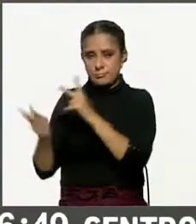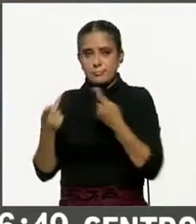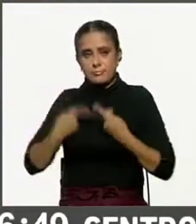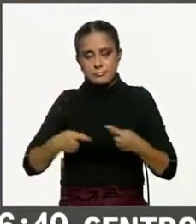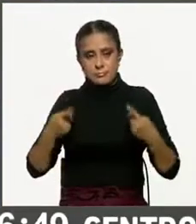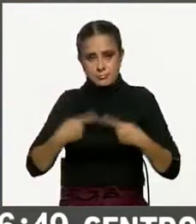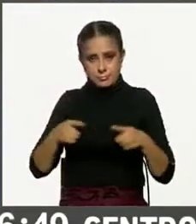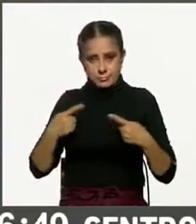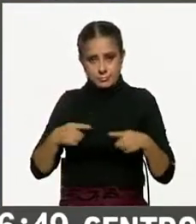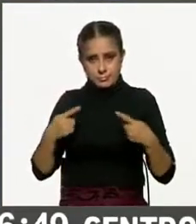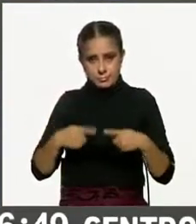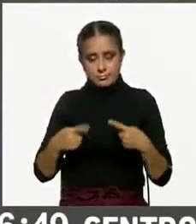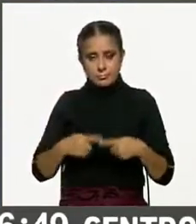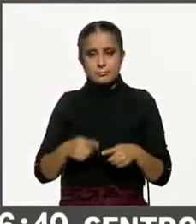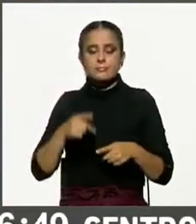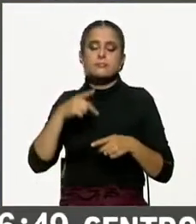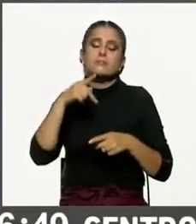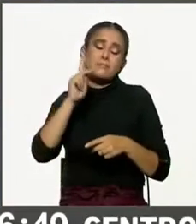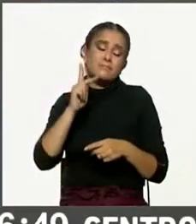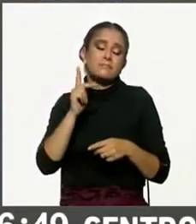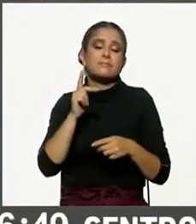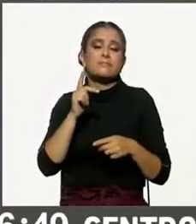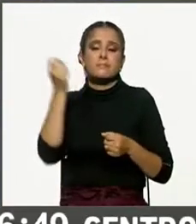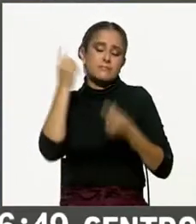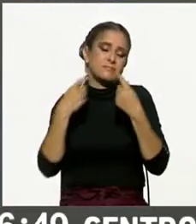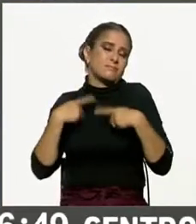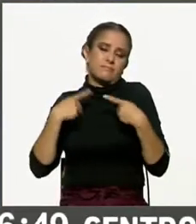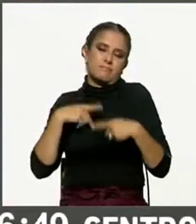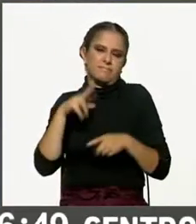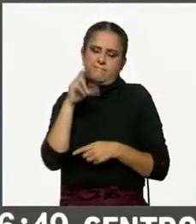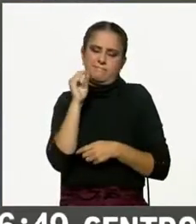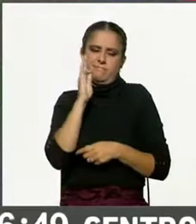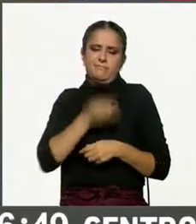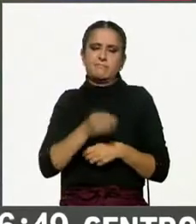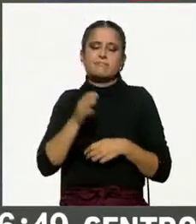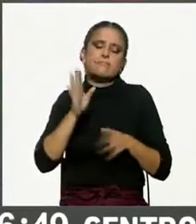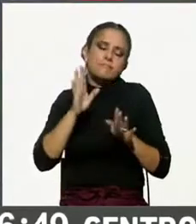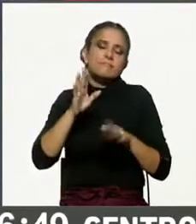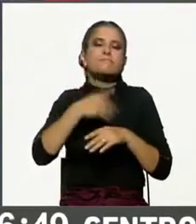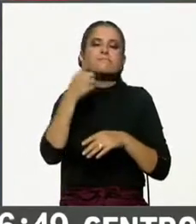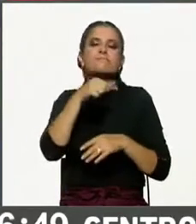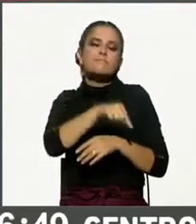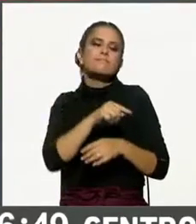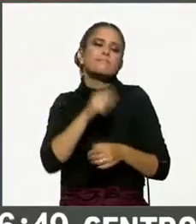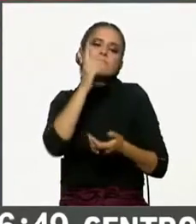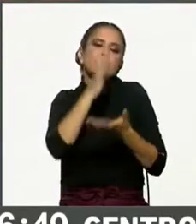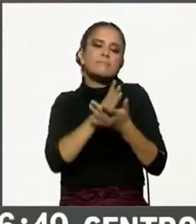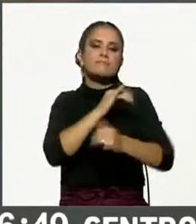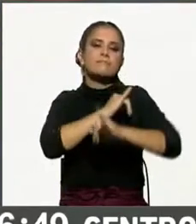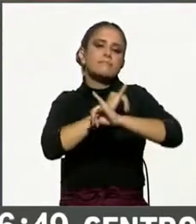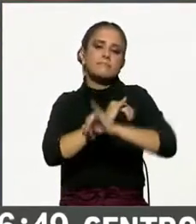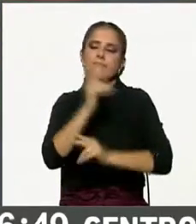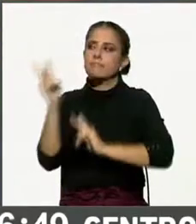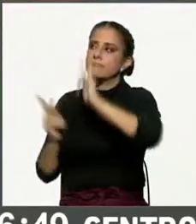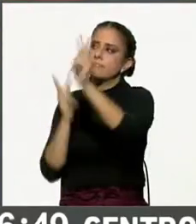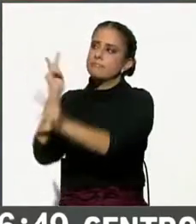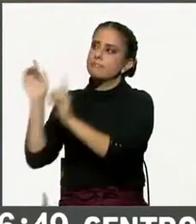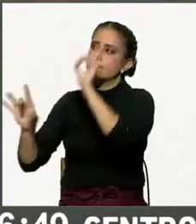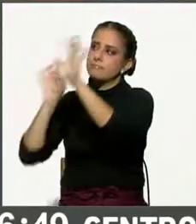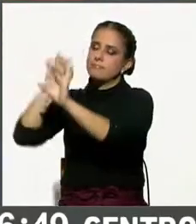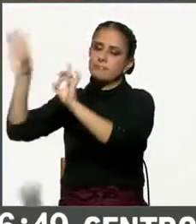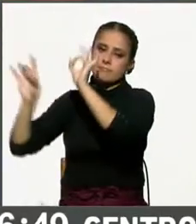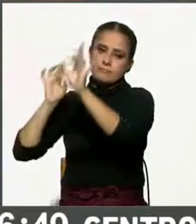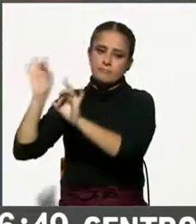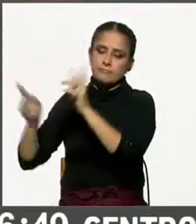al que se accede por internet y entonces el nivel de representatividad depende del acceso que se tiene en cada